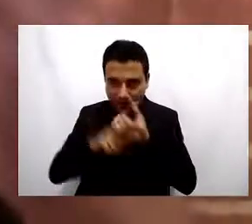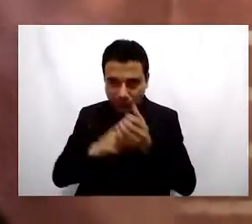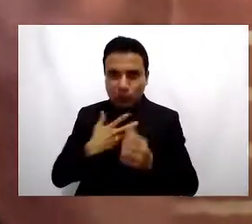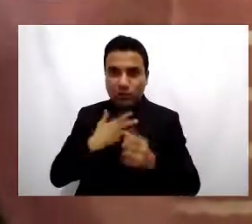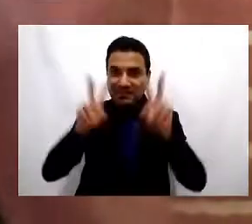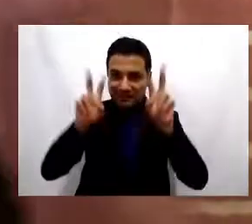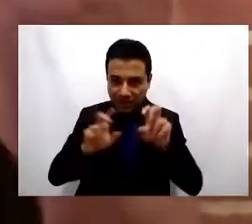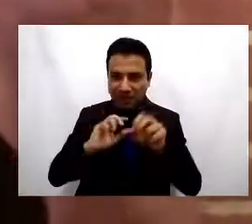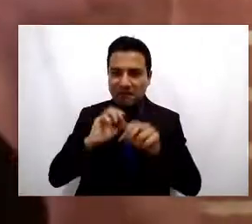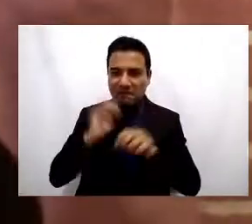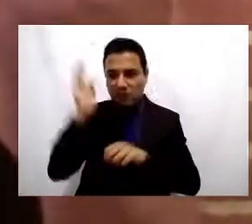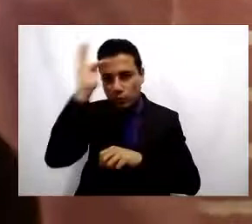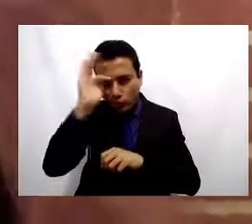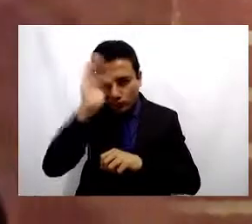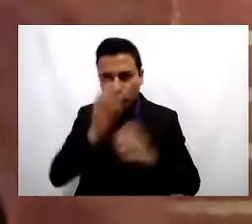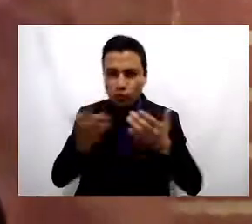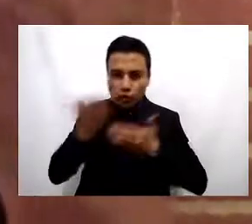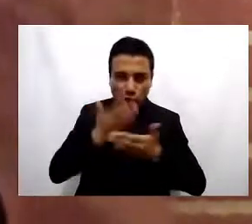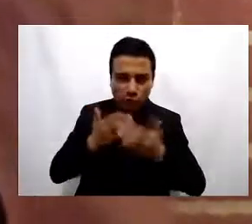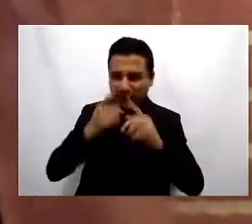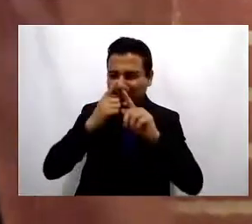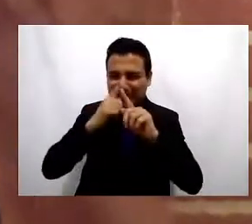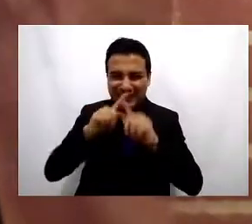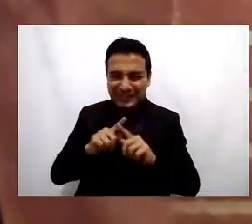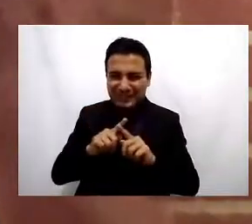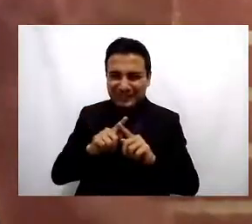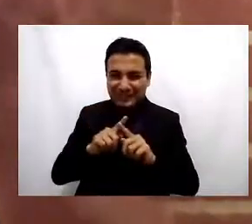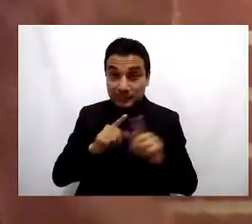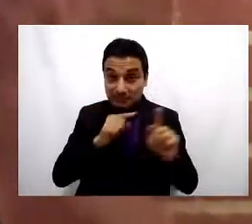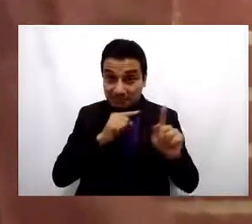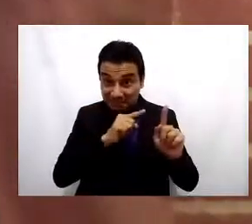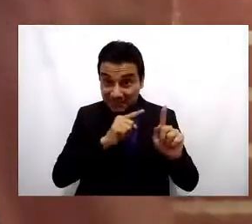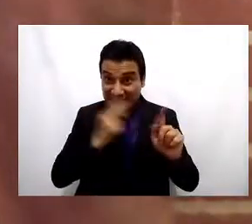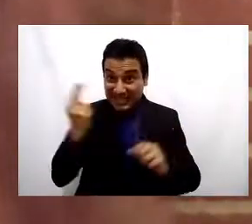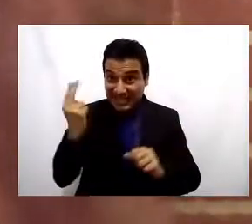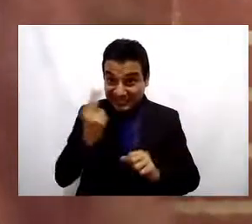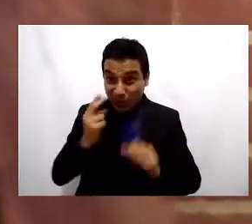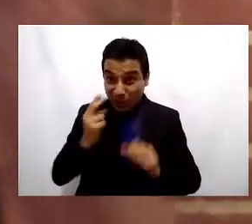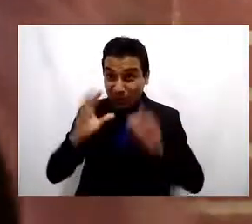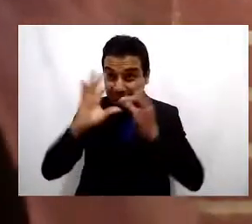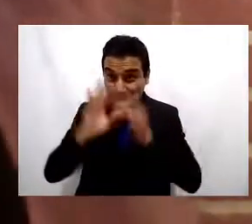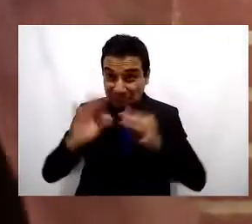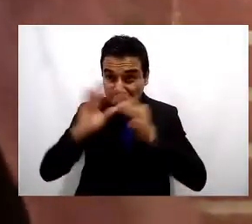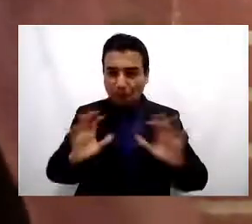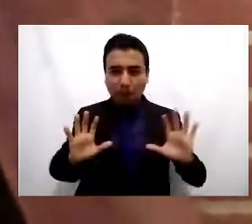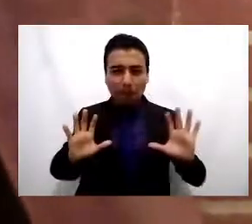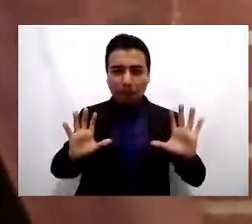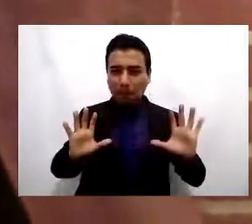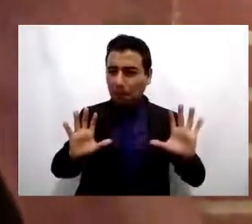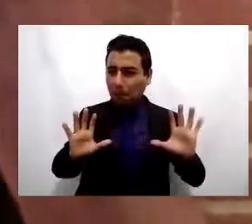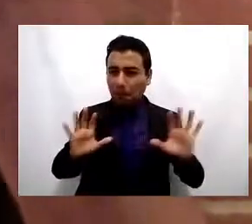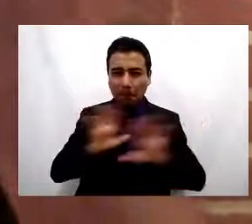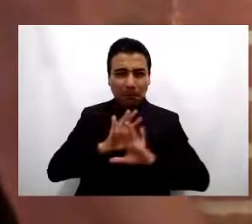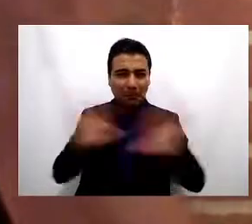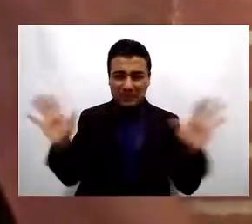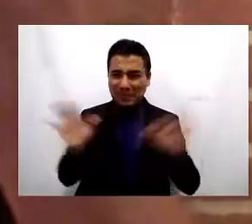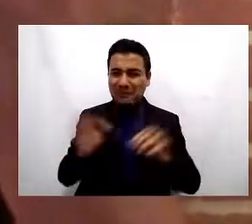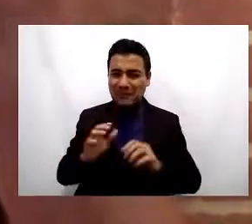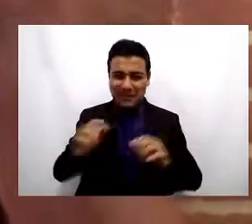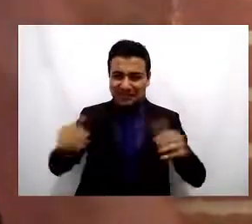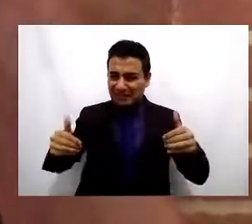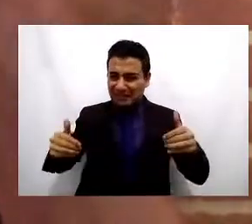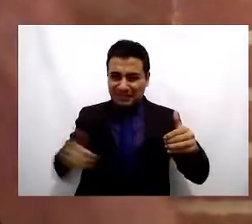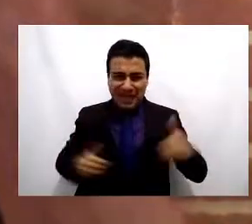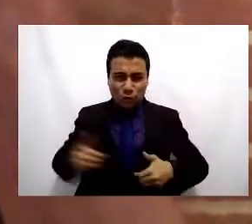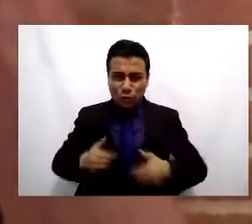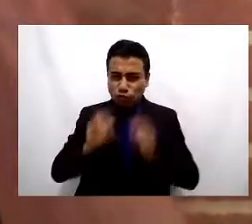sea, y que no tiene traducción, no necesita traducción, está escrito en lengua madre, en la lengua madre de lo teatral, y